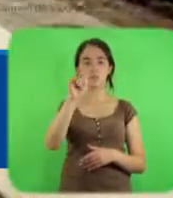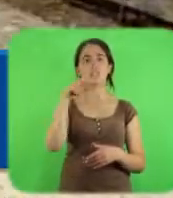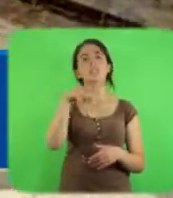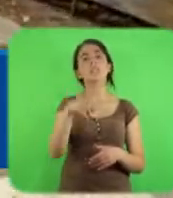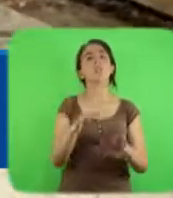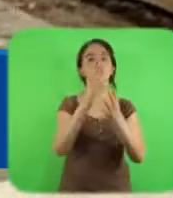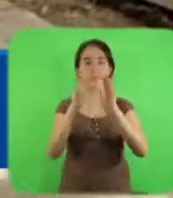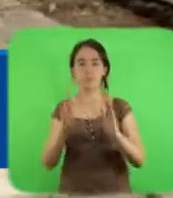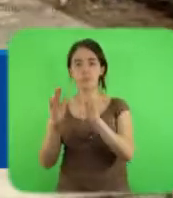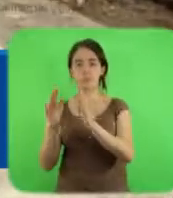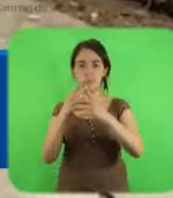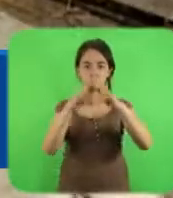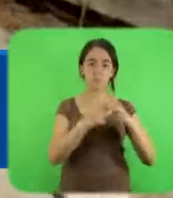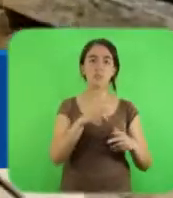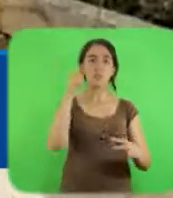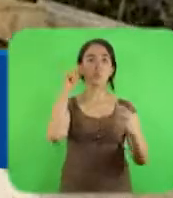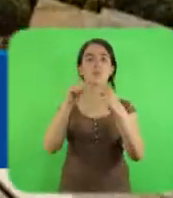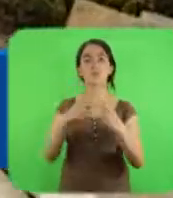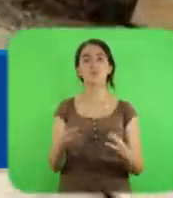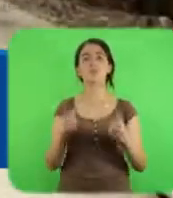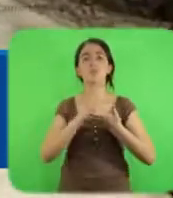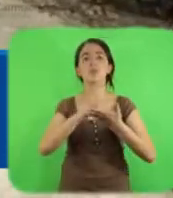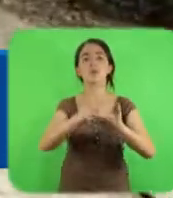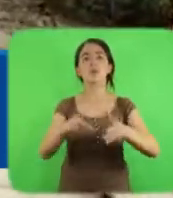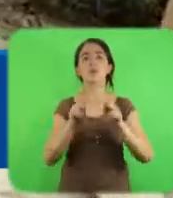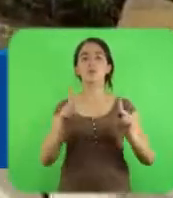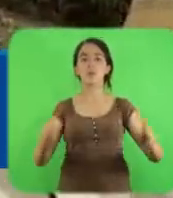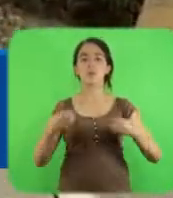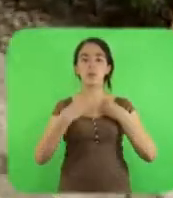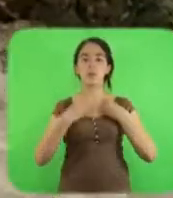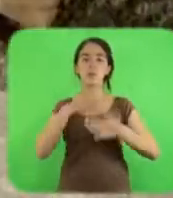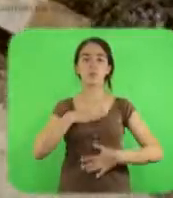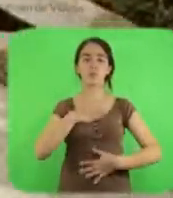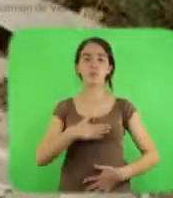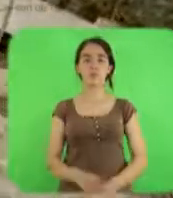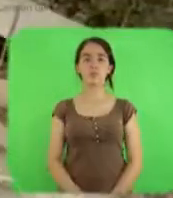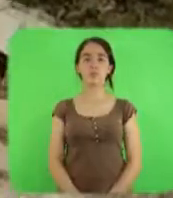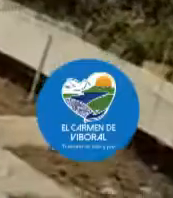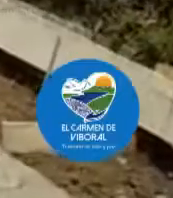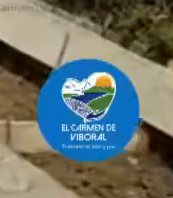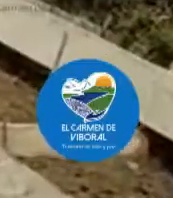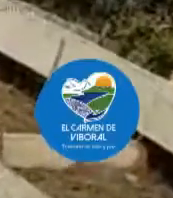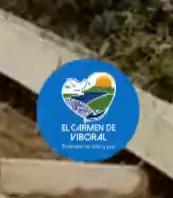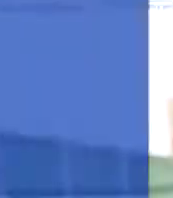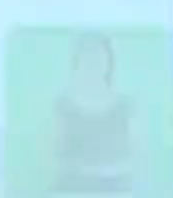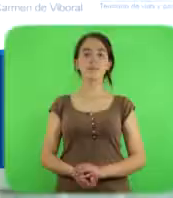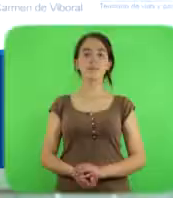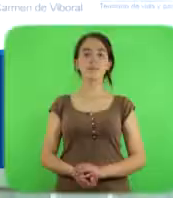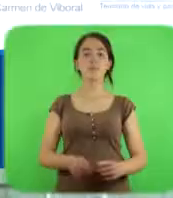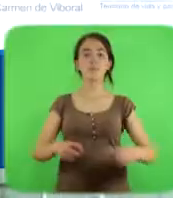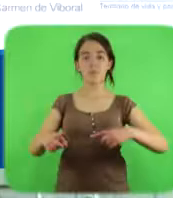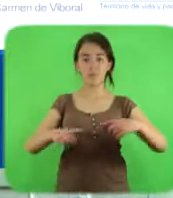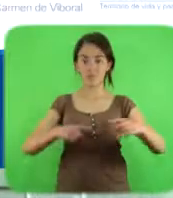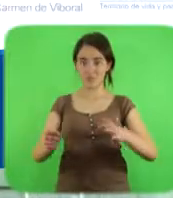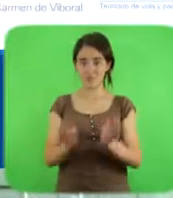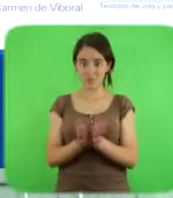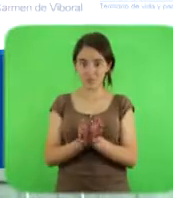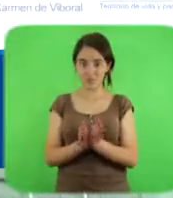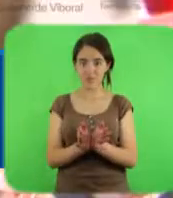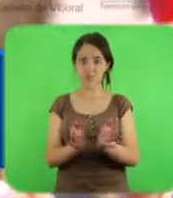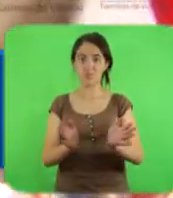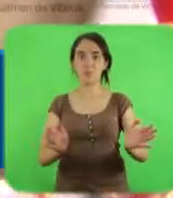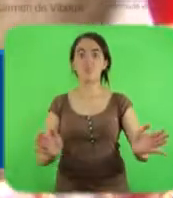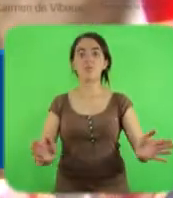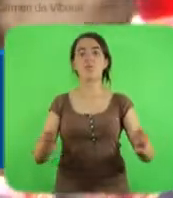estrategia se pretende mejorar la accesibilidad y la calidad de vida de los habitantes de estos sectores. Para la Administración